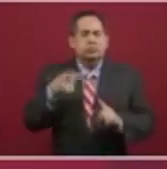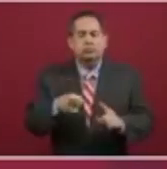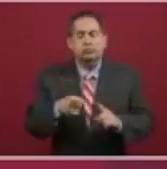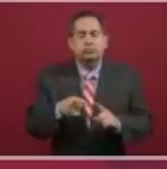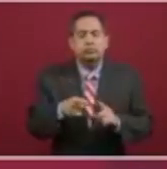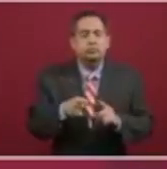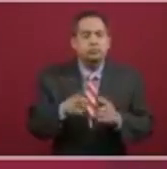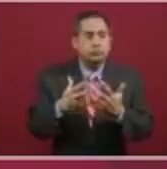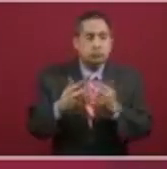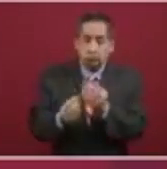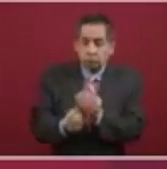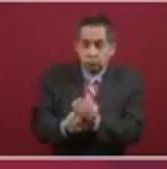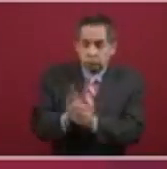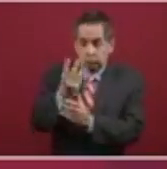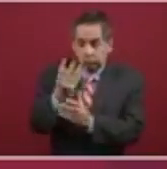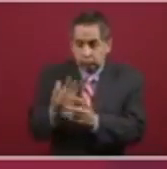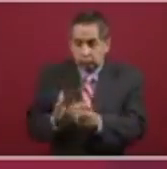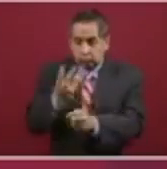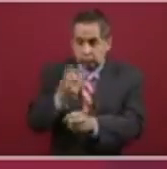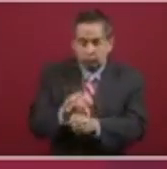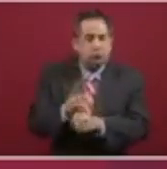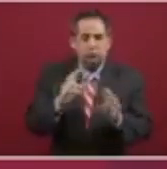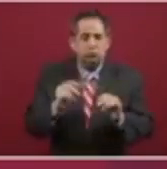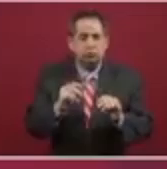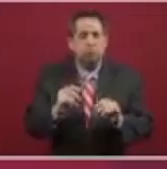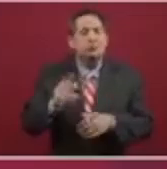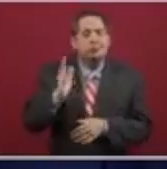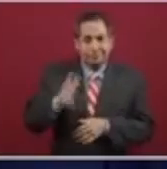rehabilitar las seis refinerías